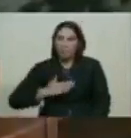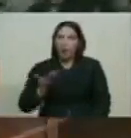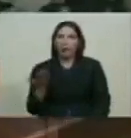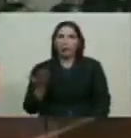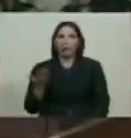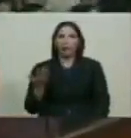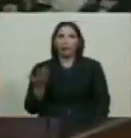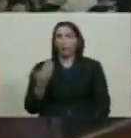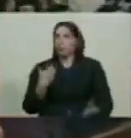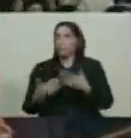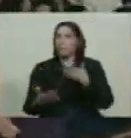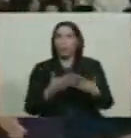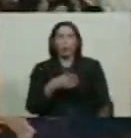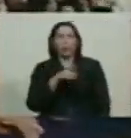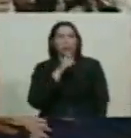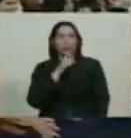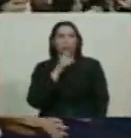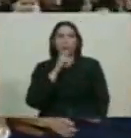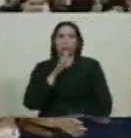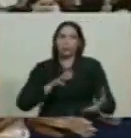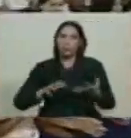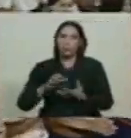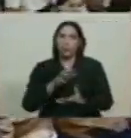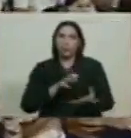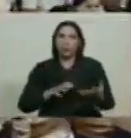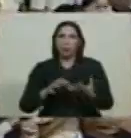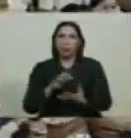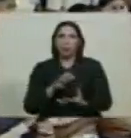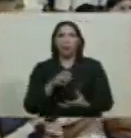sea la situación.